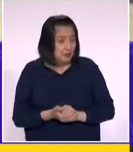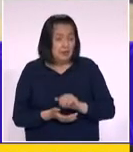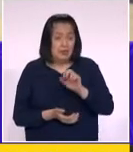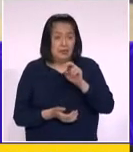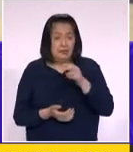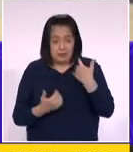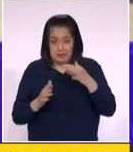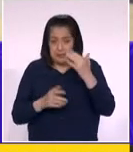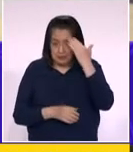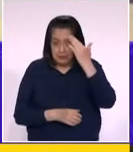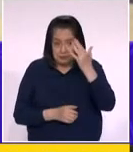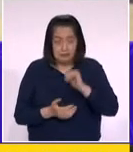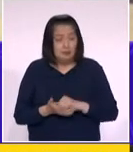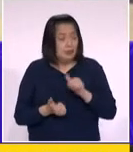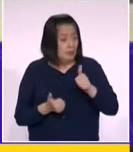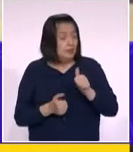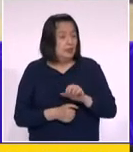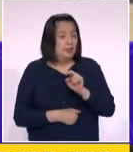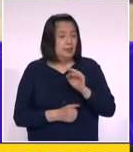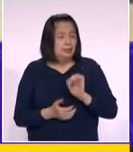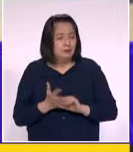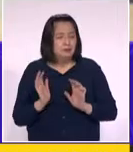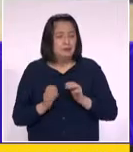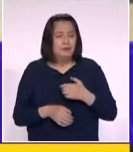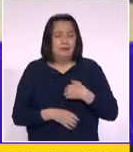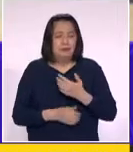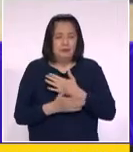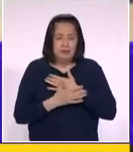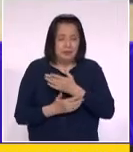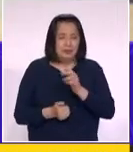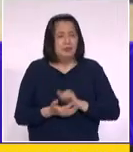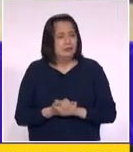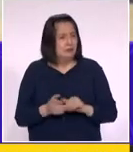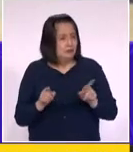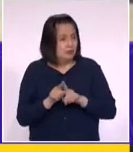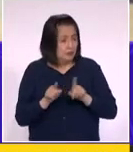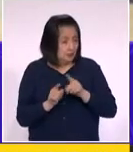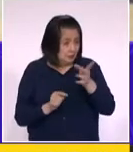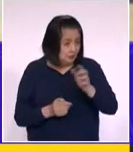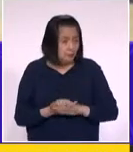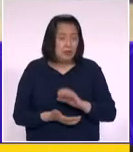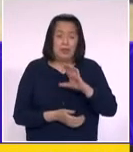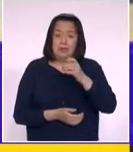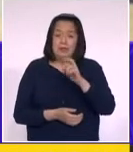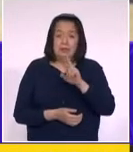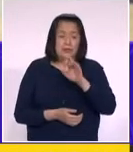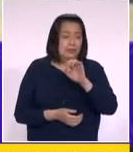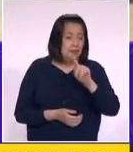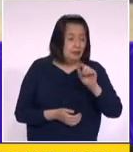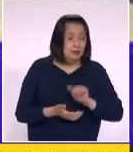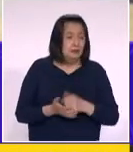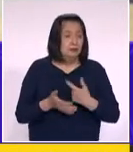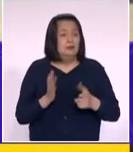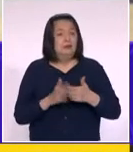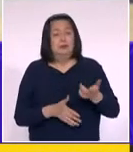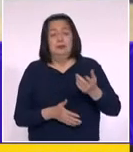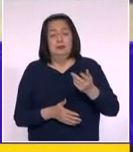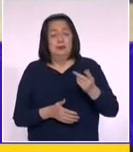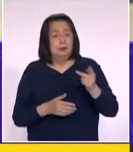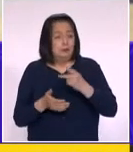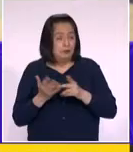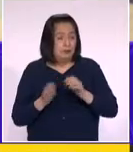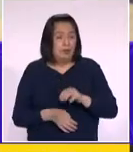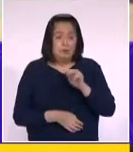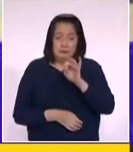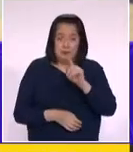Figueroa, sí, ya la saludé, Ana Mé, como le decimos de cariño. También está Charito Sumarriba, nuestra productora general,